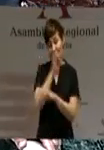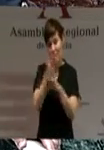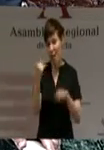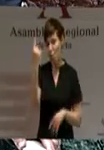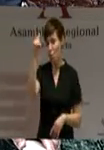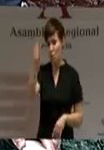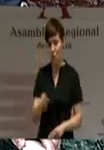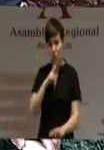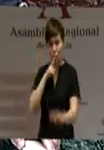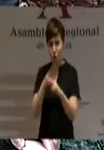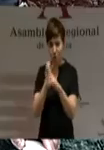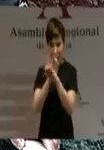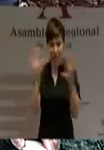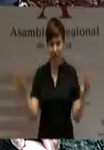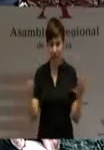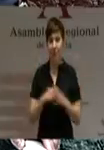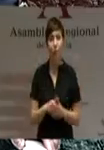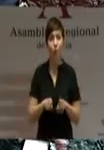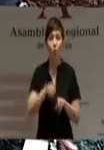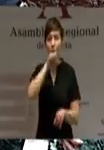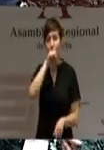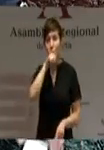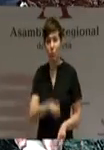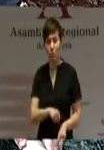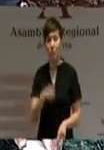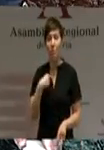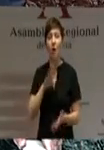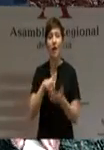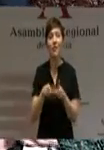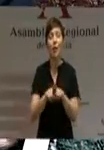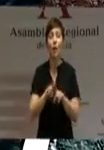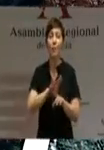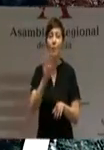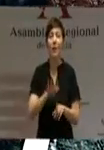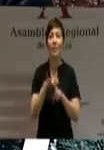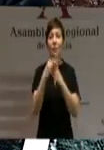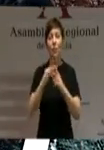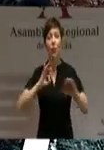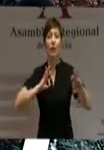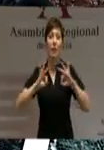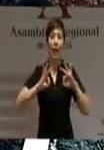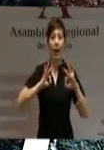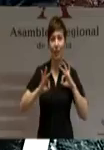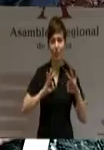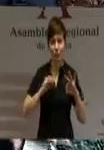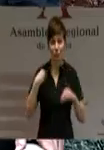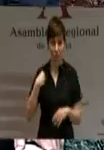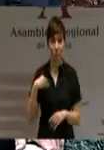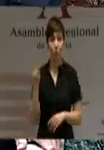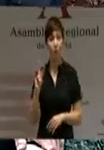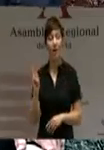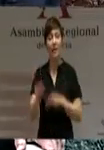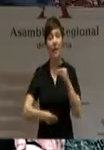favorito del almirante también lo fue de la justicia, el teatrillo se deslavazó y tuvo que recurrir el almirante